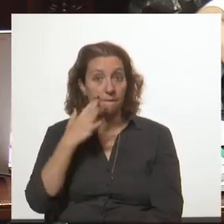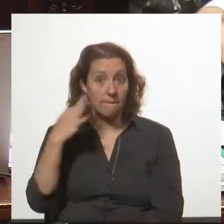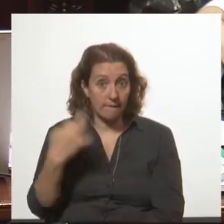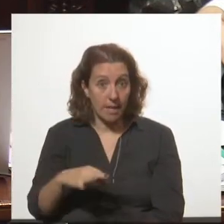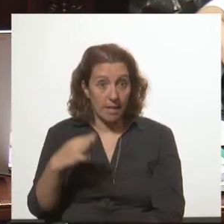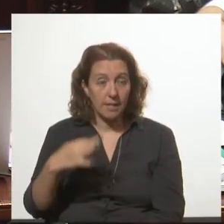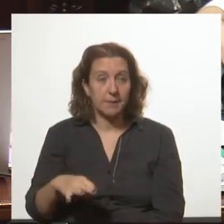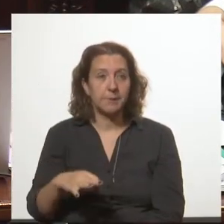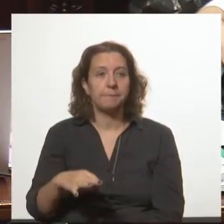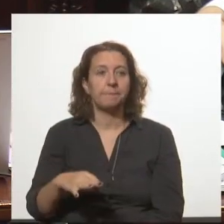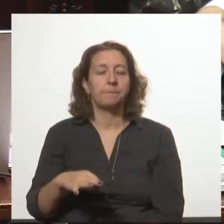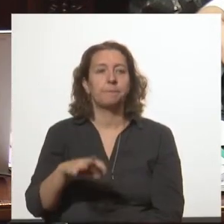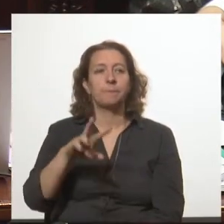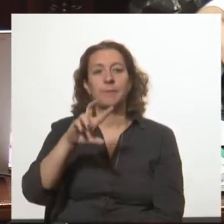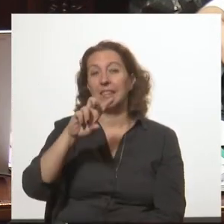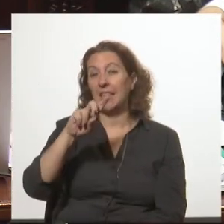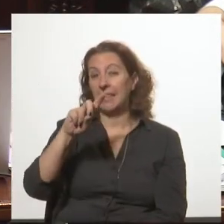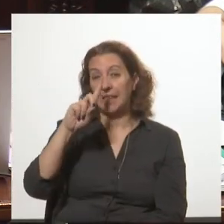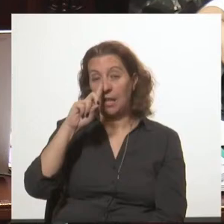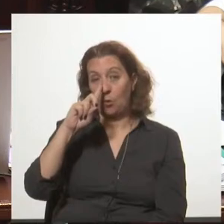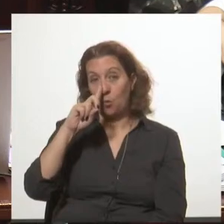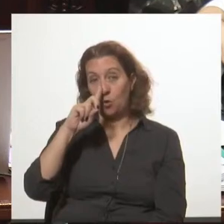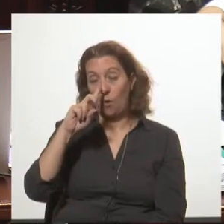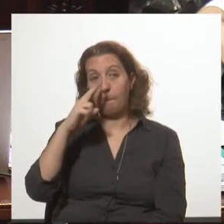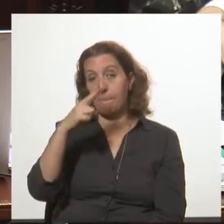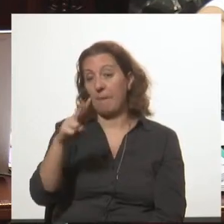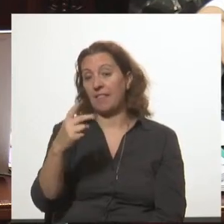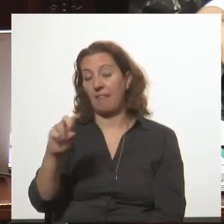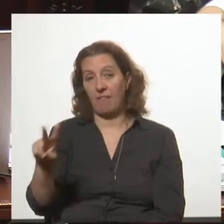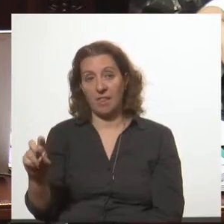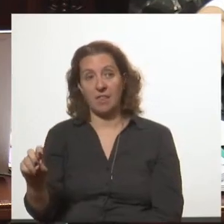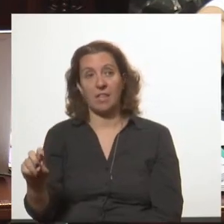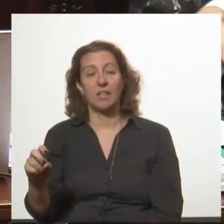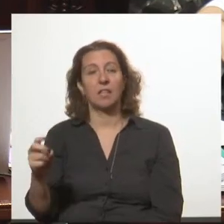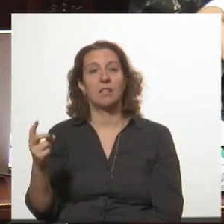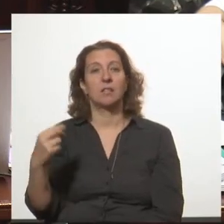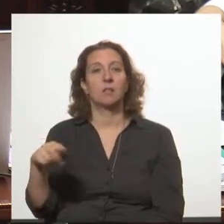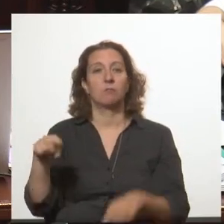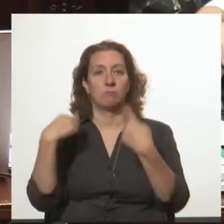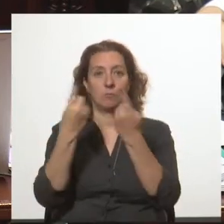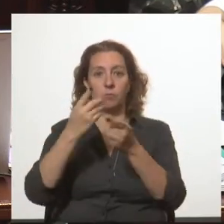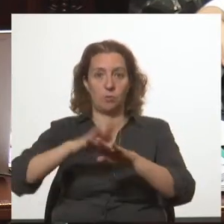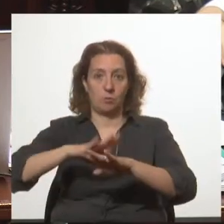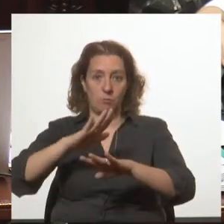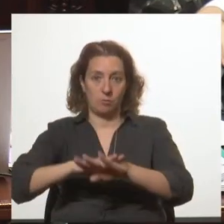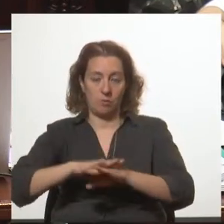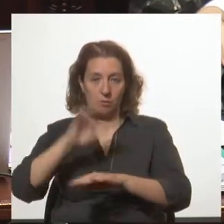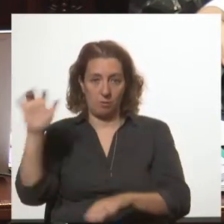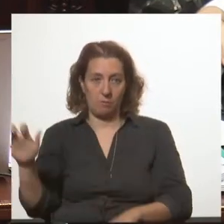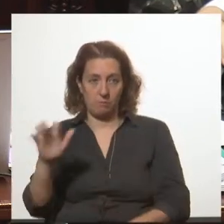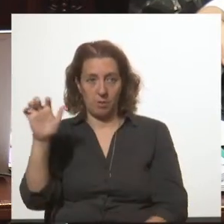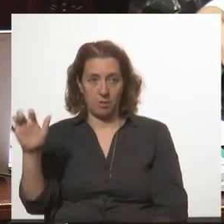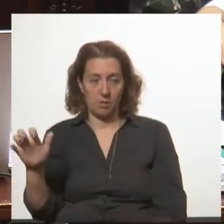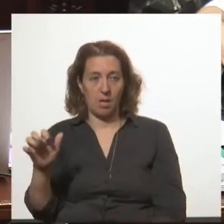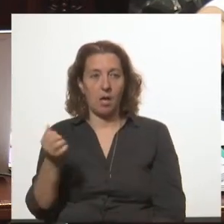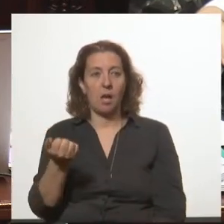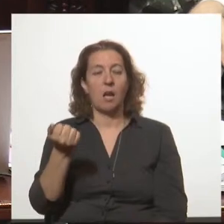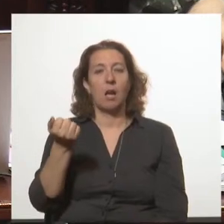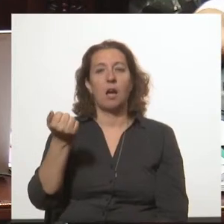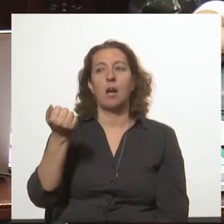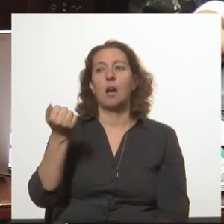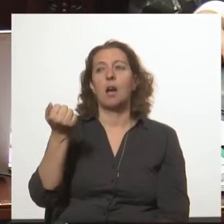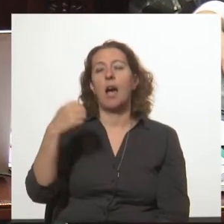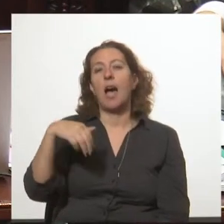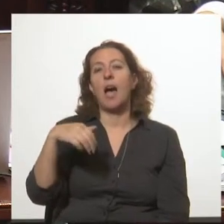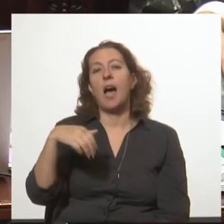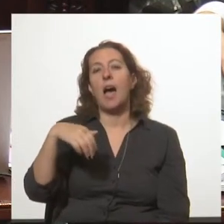es que al 30 de junio del 2020 cuando nos hicimos cargo de la empresa ante la una tenía